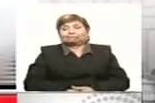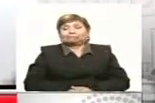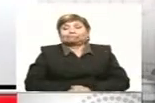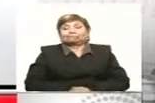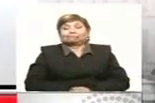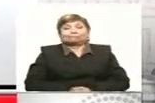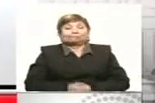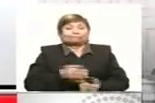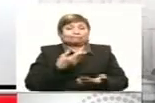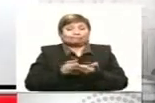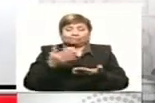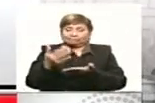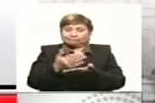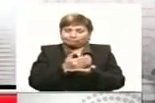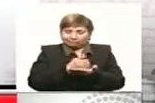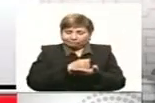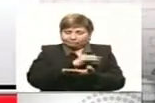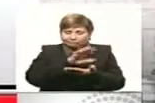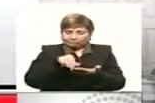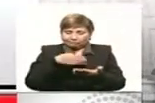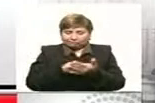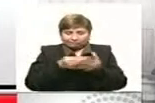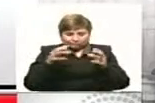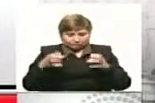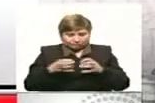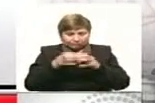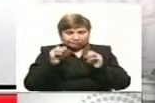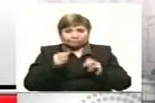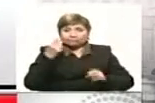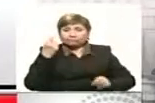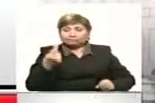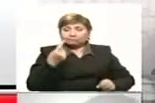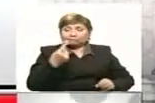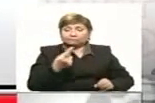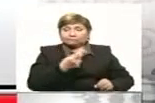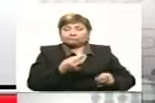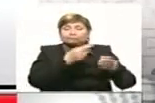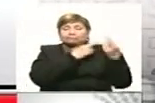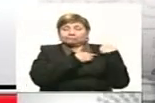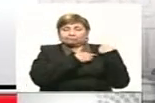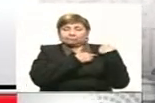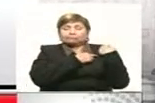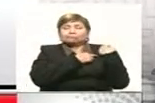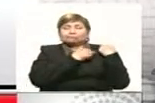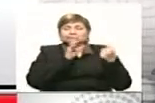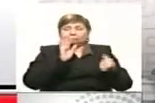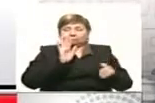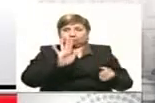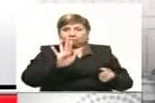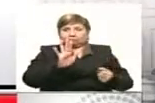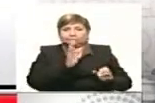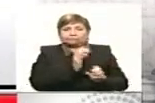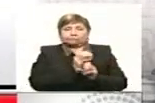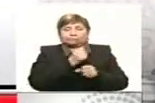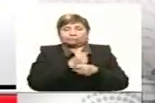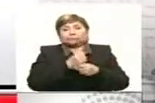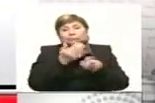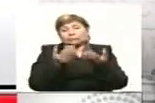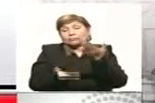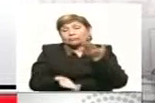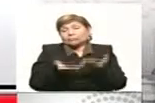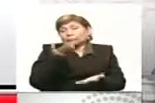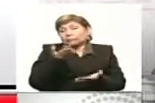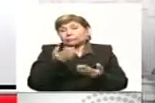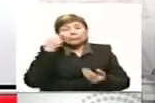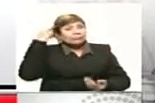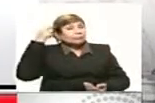vemos el presupuesto en el conjunto y tratamos de ayudar al conjunto, pero cada ejecutor es responsable de su obra. Ahora, ¿cuál es la política